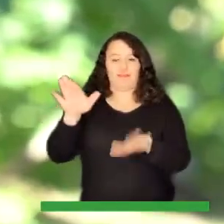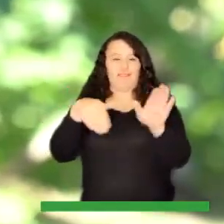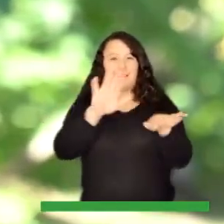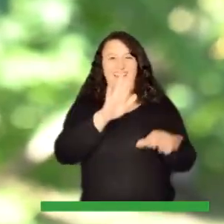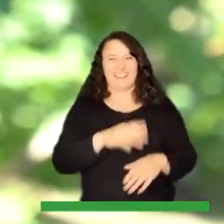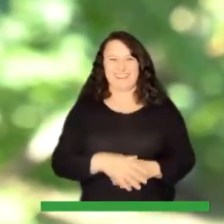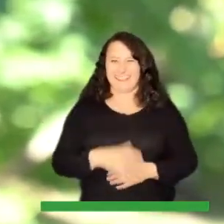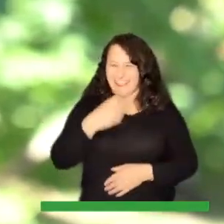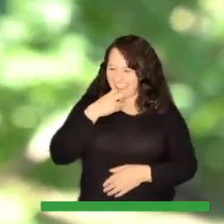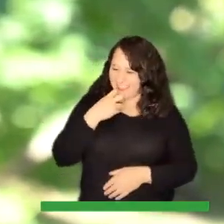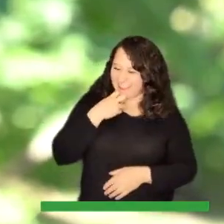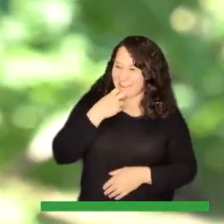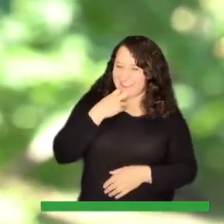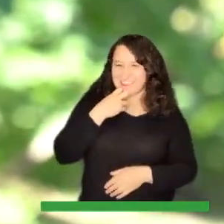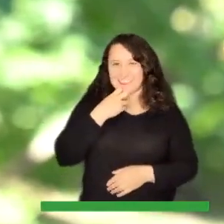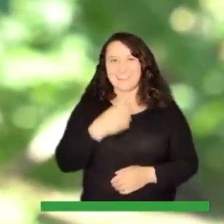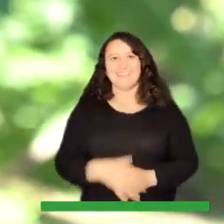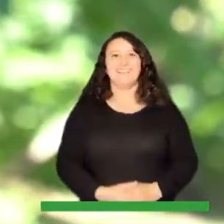para